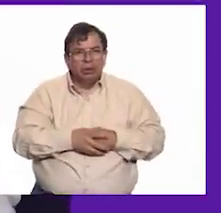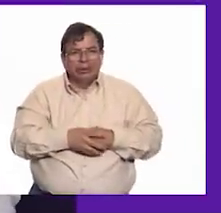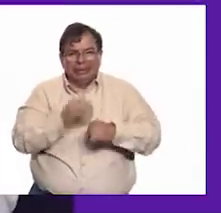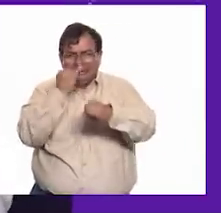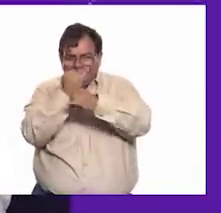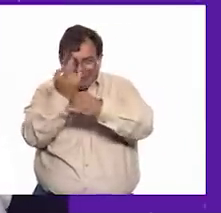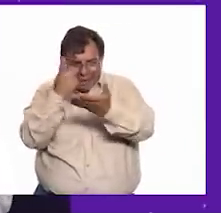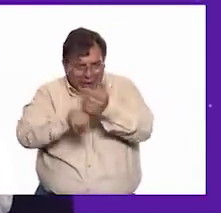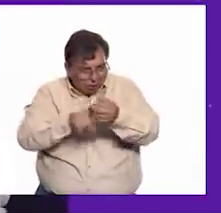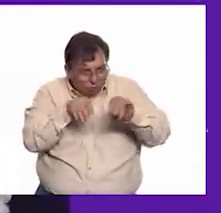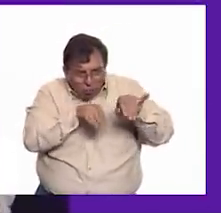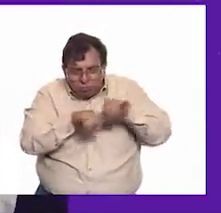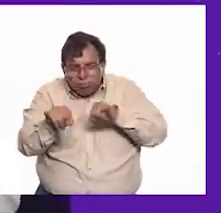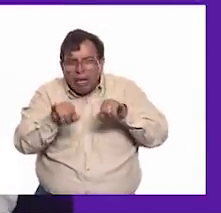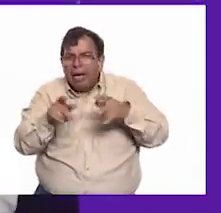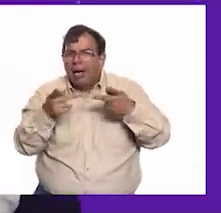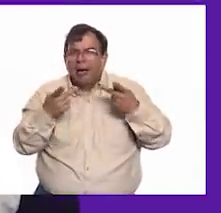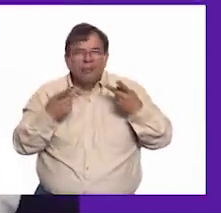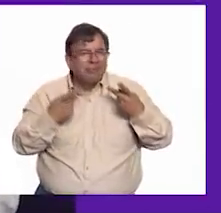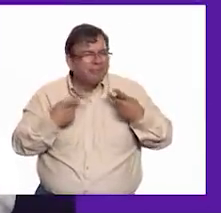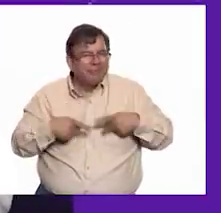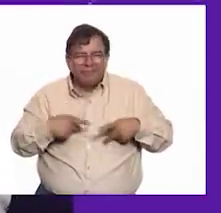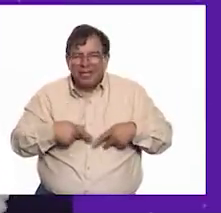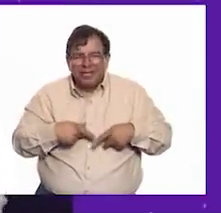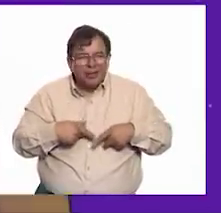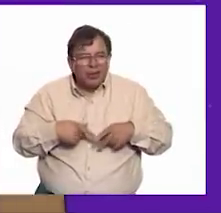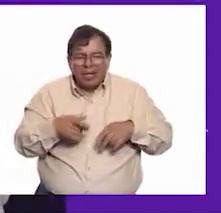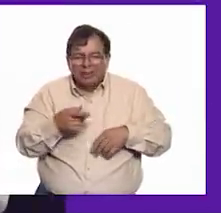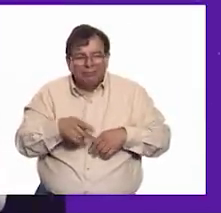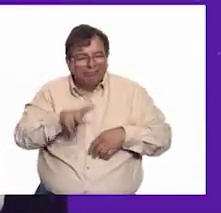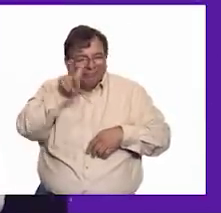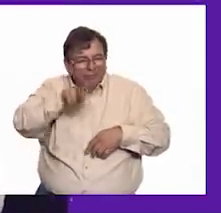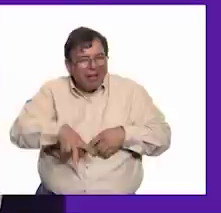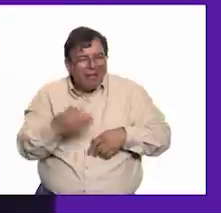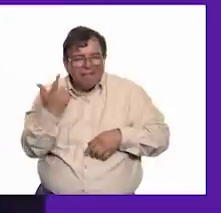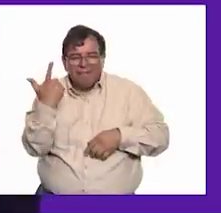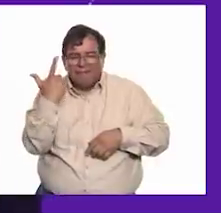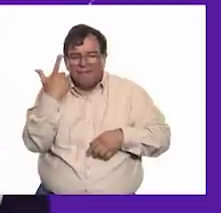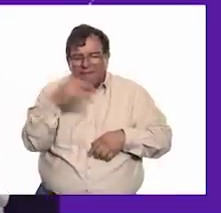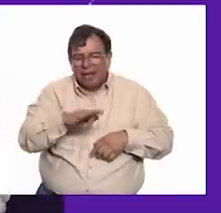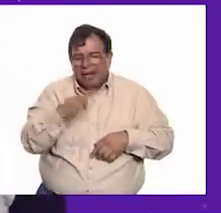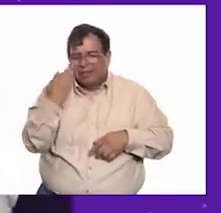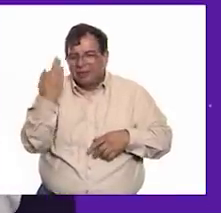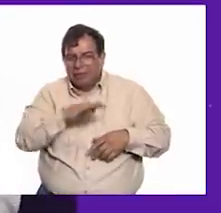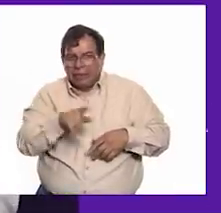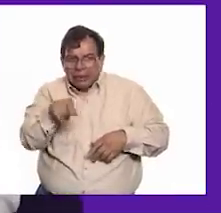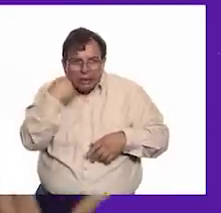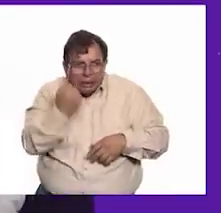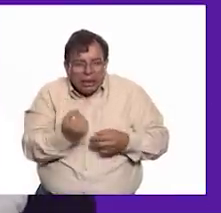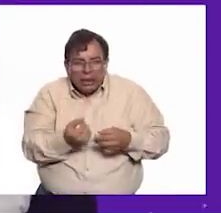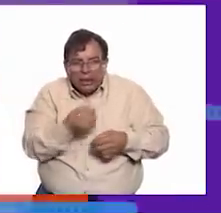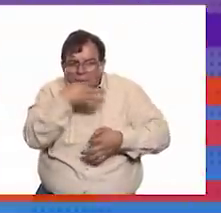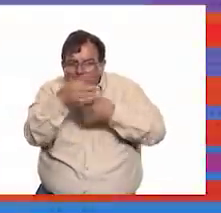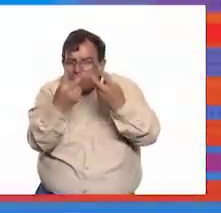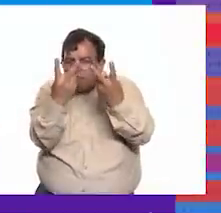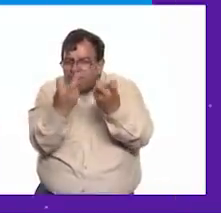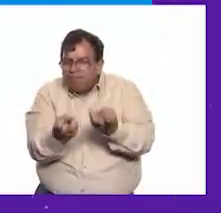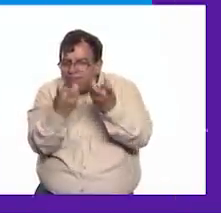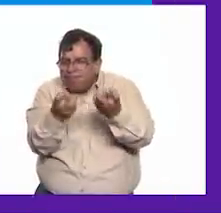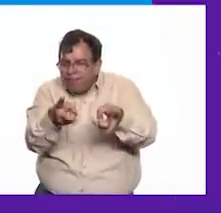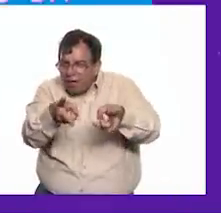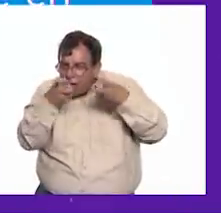ciberespacio existen personas que no son lo que aparentan y muchas de ellas buscan robar tu información o hacerte